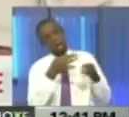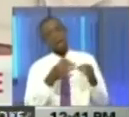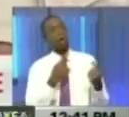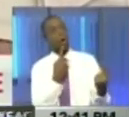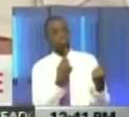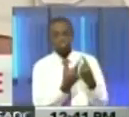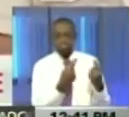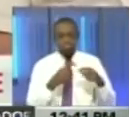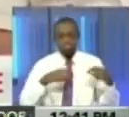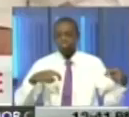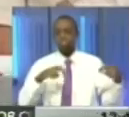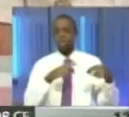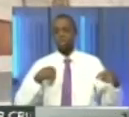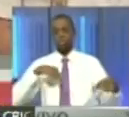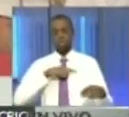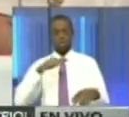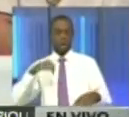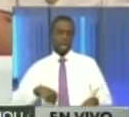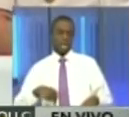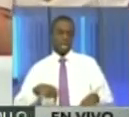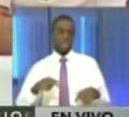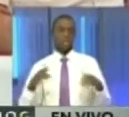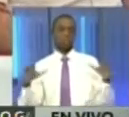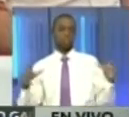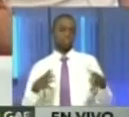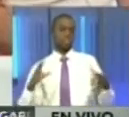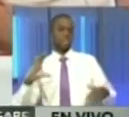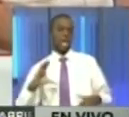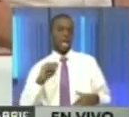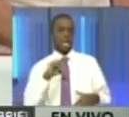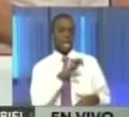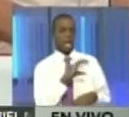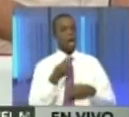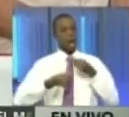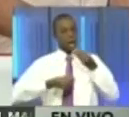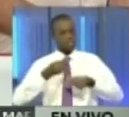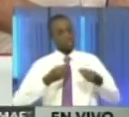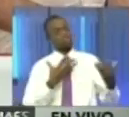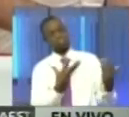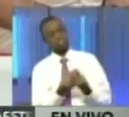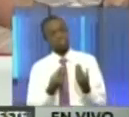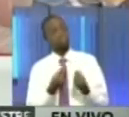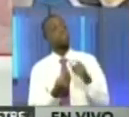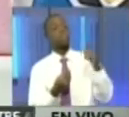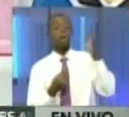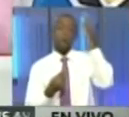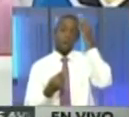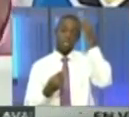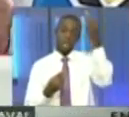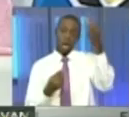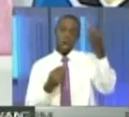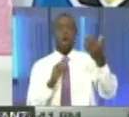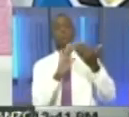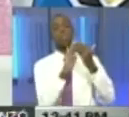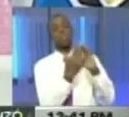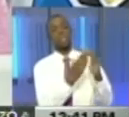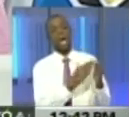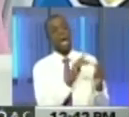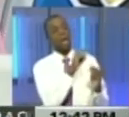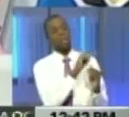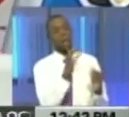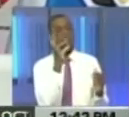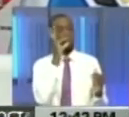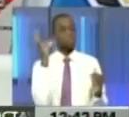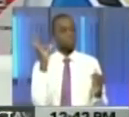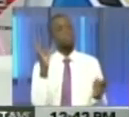que nosotros hemos hecho aquí. Tenemos también aquí el Consejo Comunal Aquiles Nazoa, el Consejo Comunal del